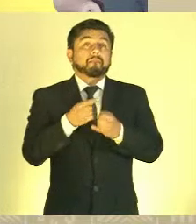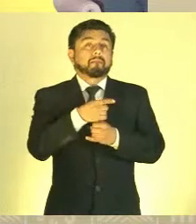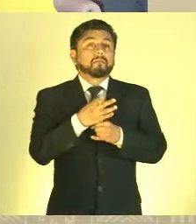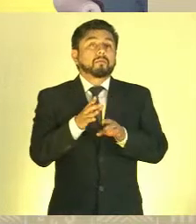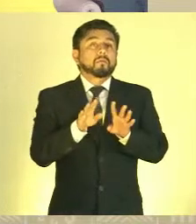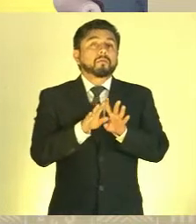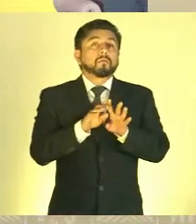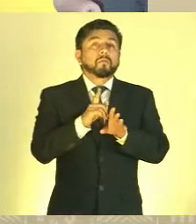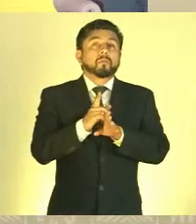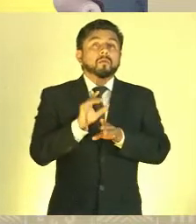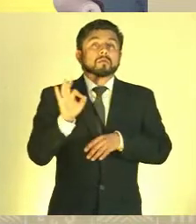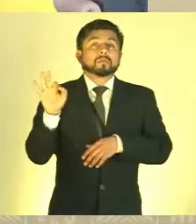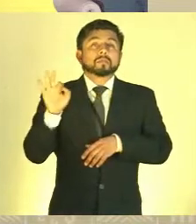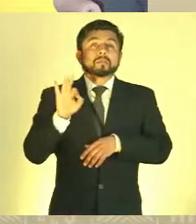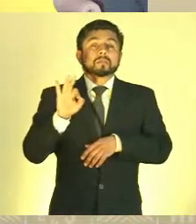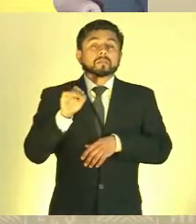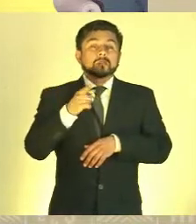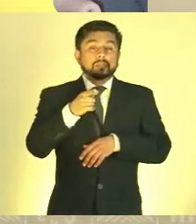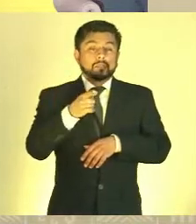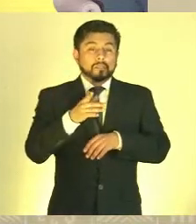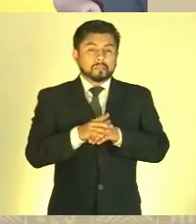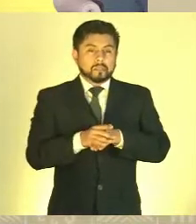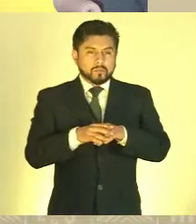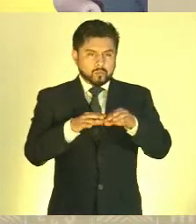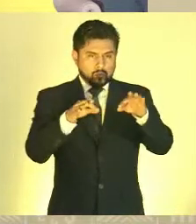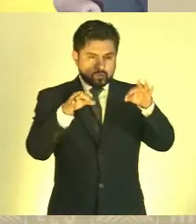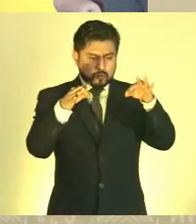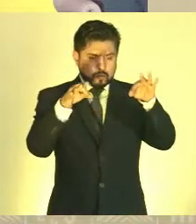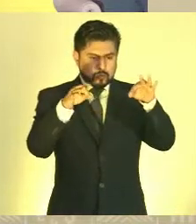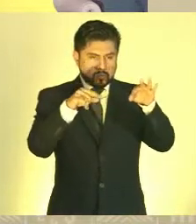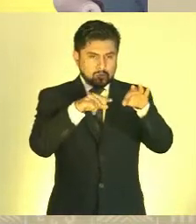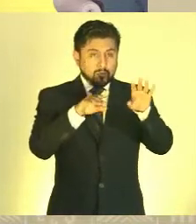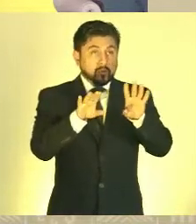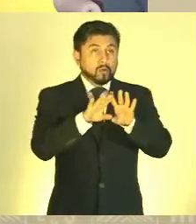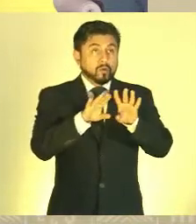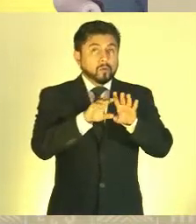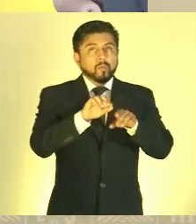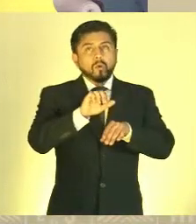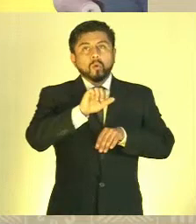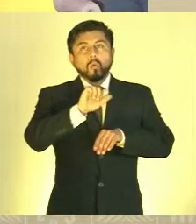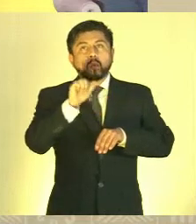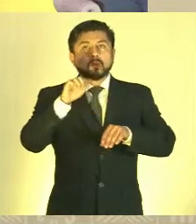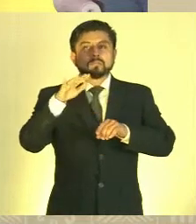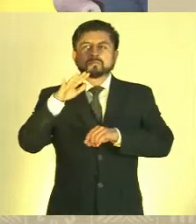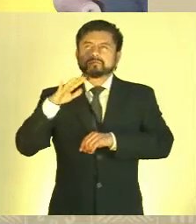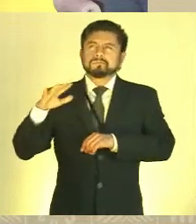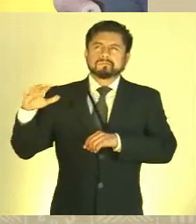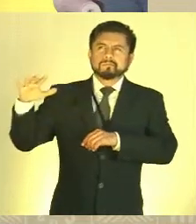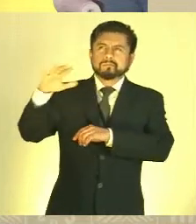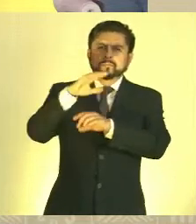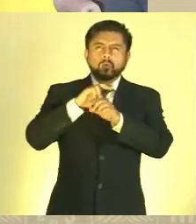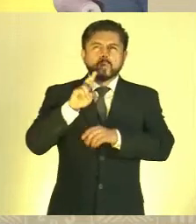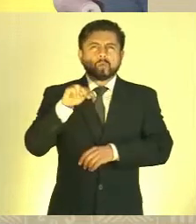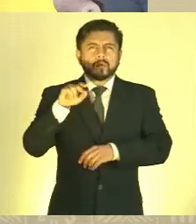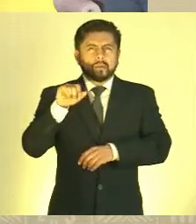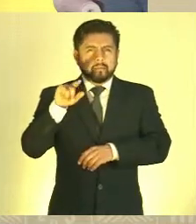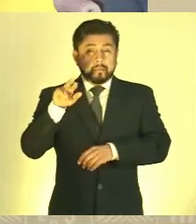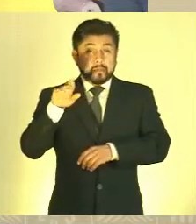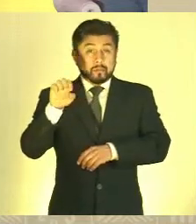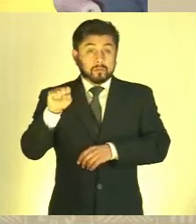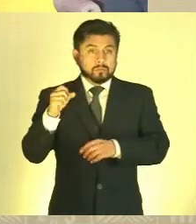posibilidad de que haya en esto de la hoja universos paralelos. Yo creo que